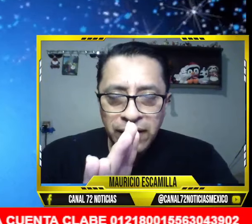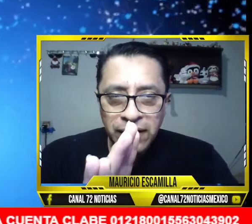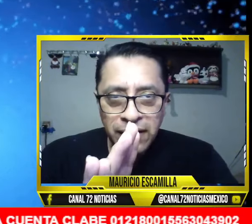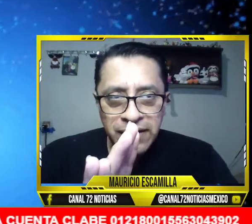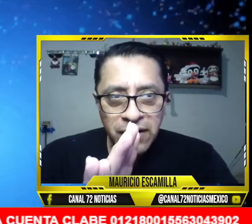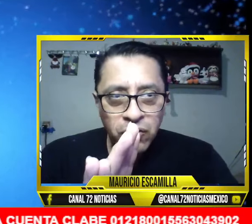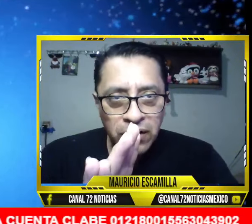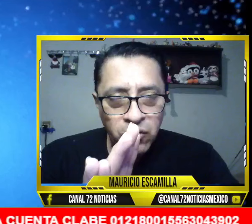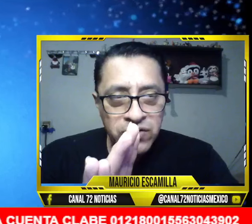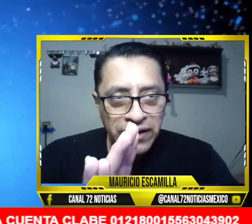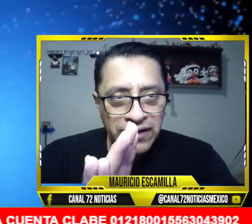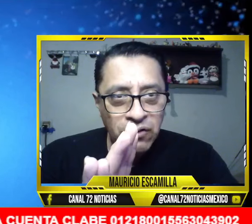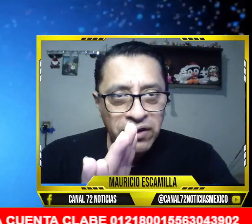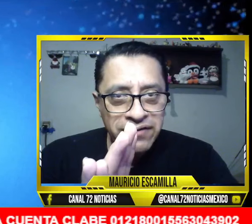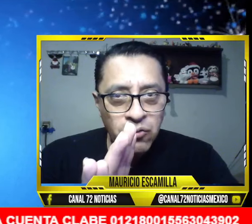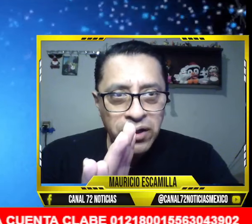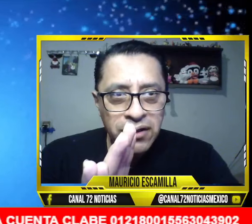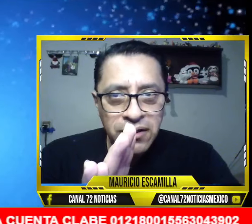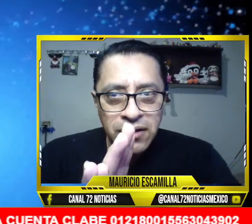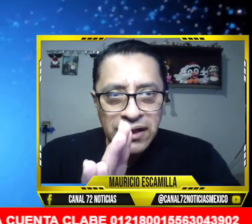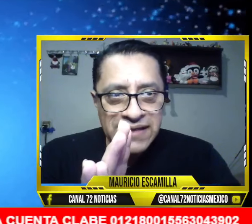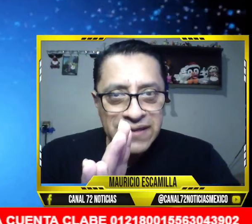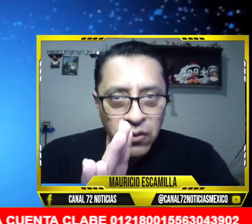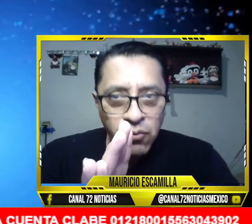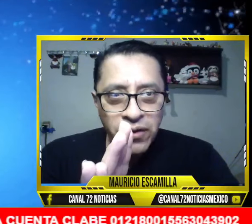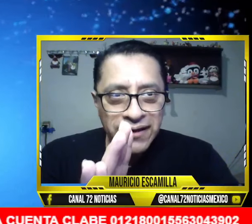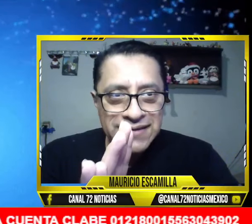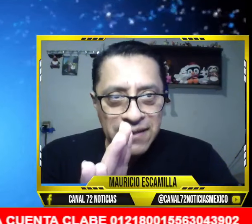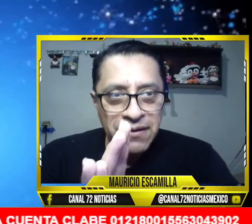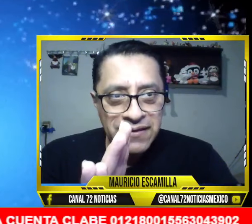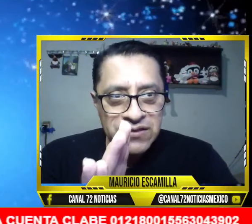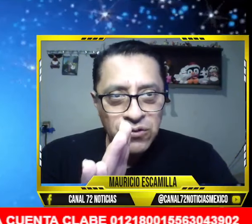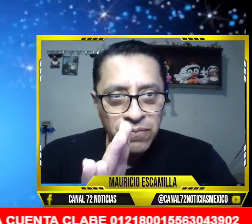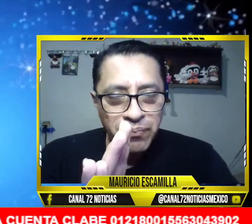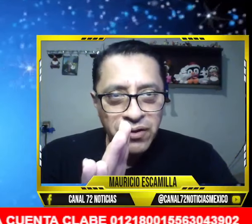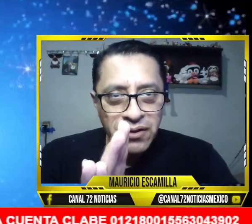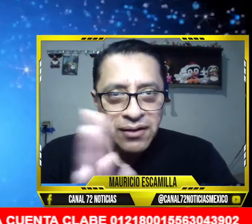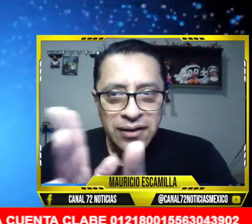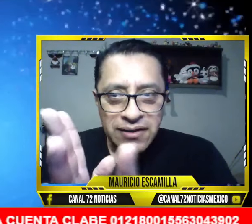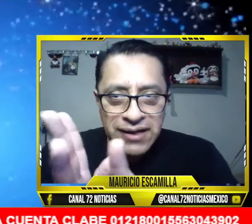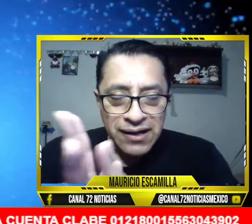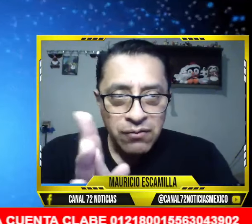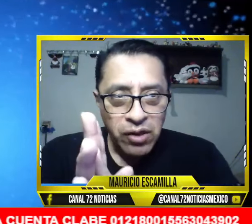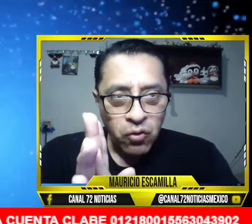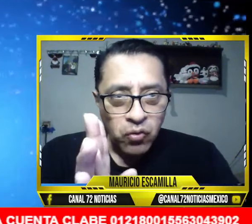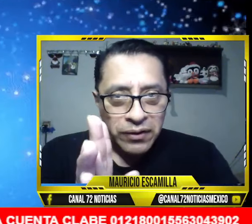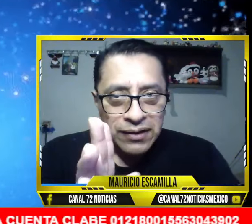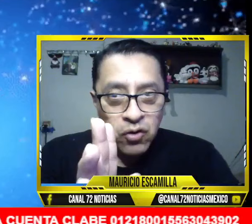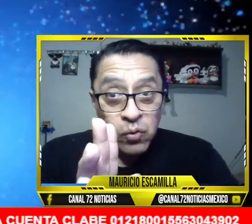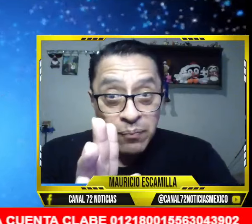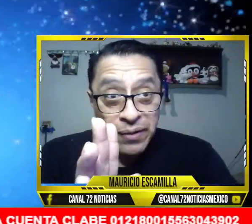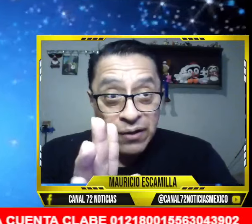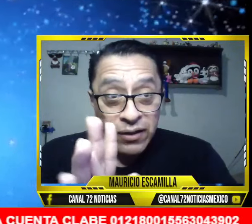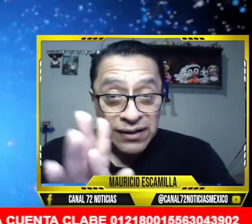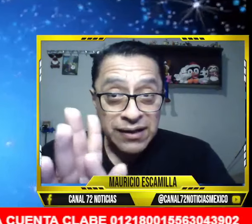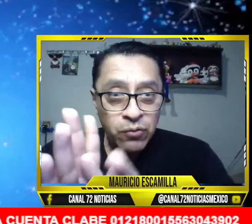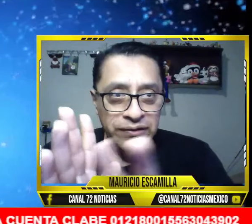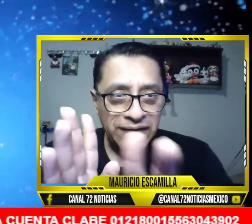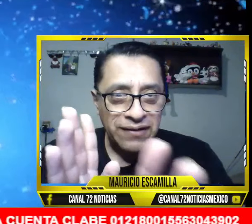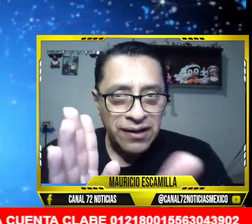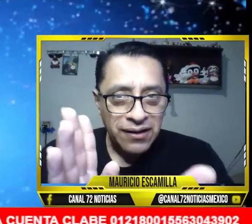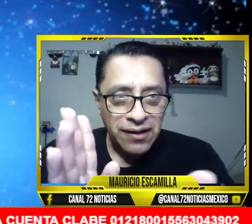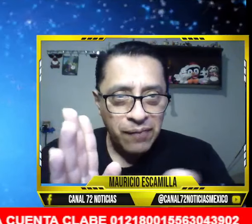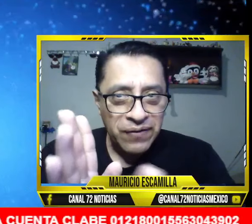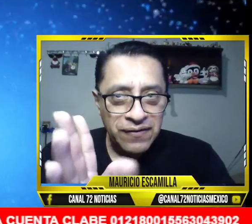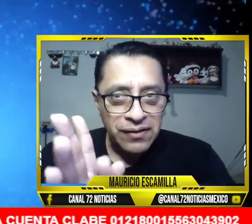pasó en la corte allá con el juicio de Genaro García Luna les incomoda que se hable de esto ya le acabo de documentar como el pan ahora quiere